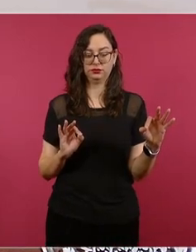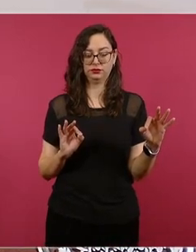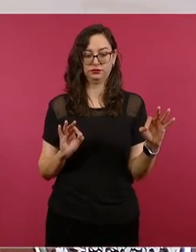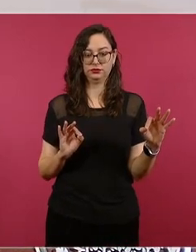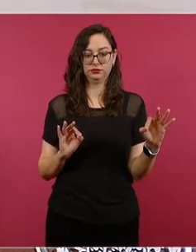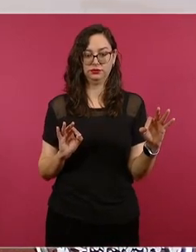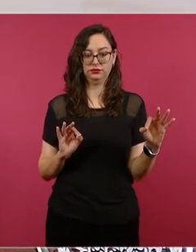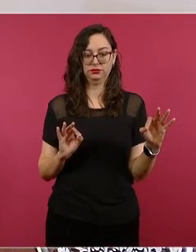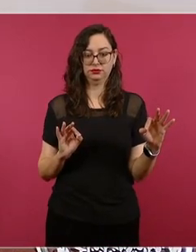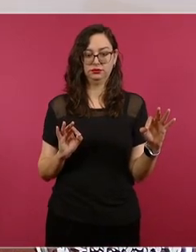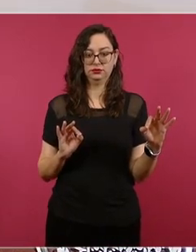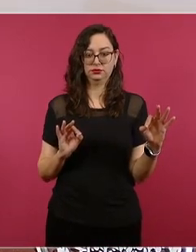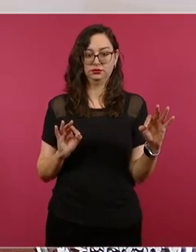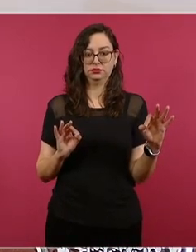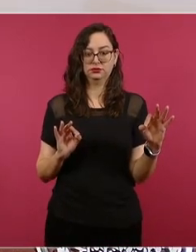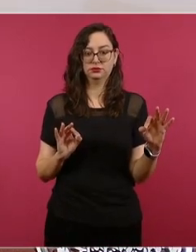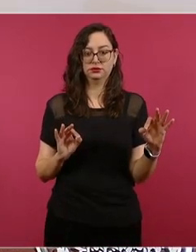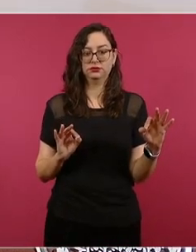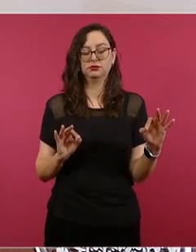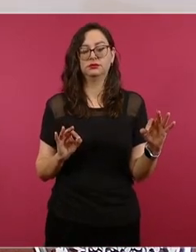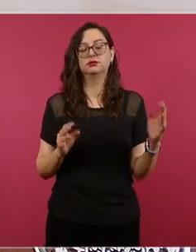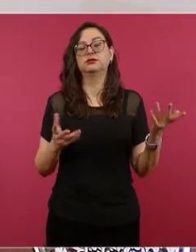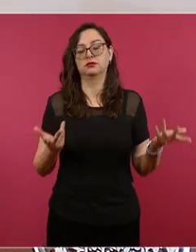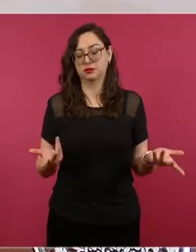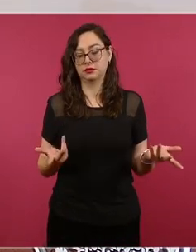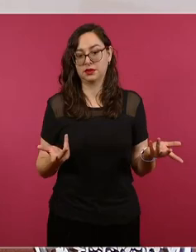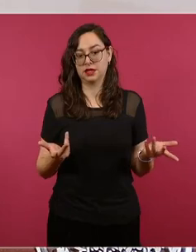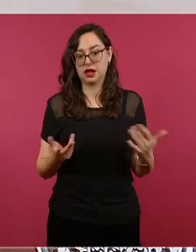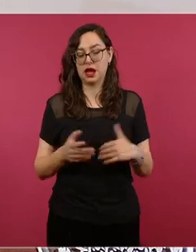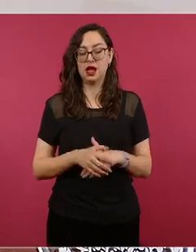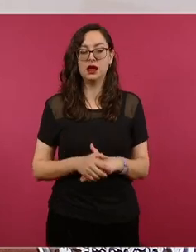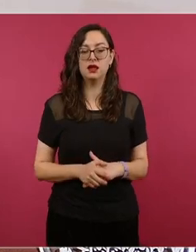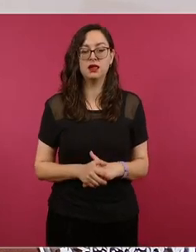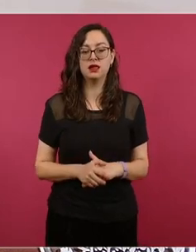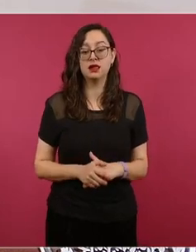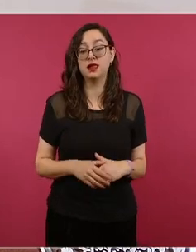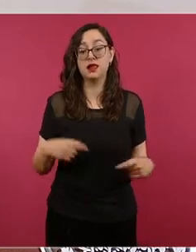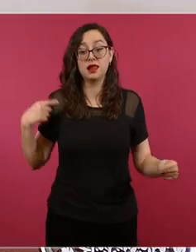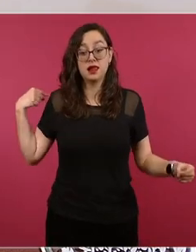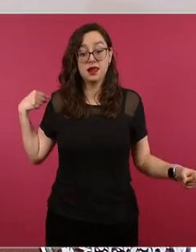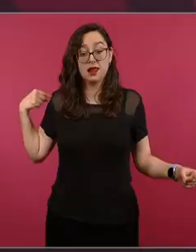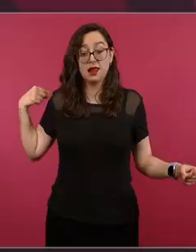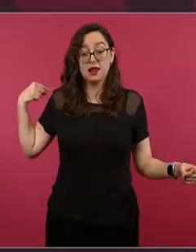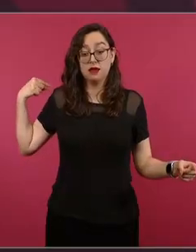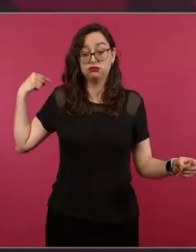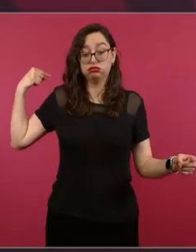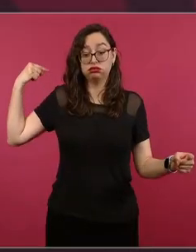de esta empresa petrolera extranjera y 49 de México. Desde entonces,